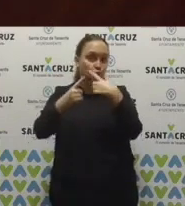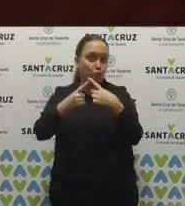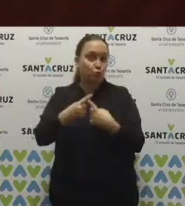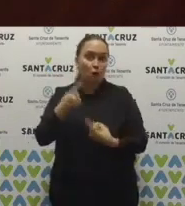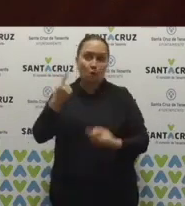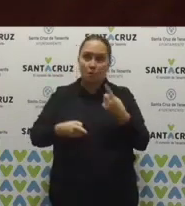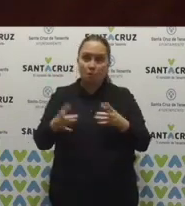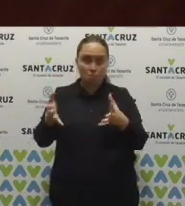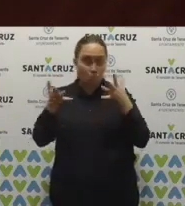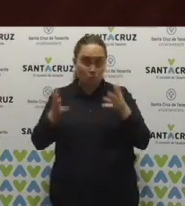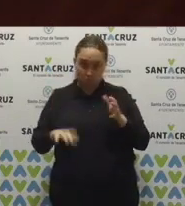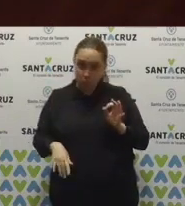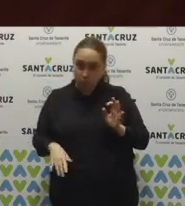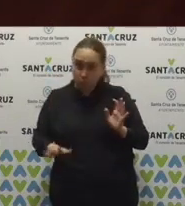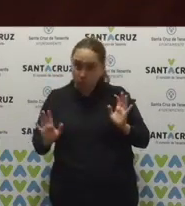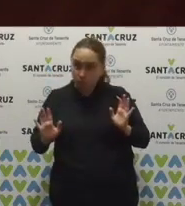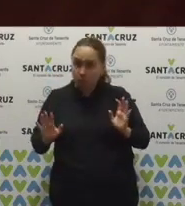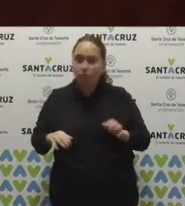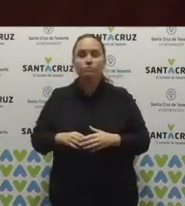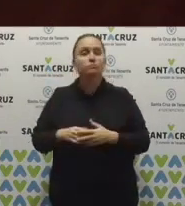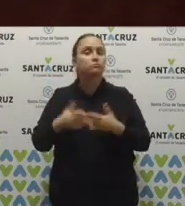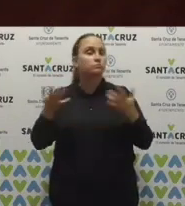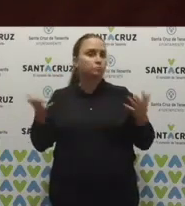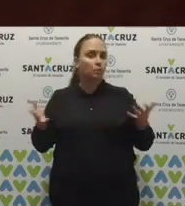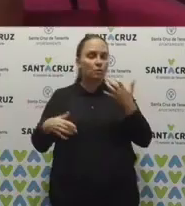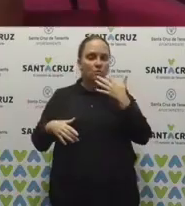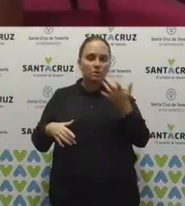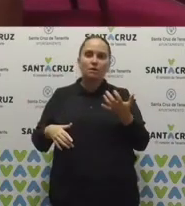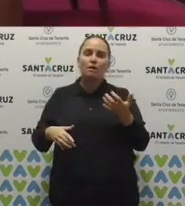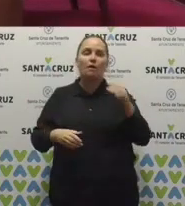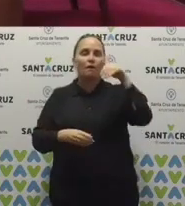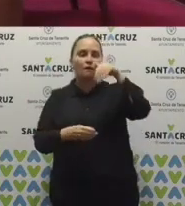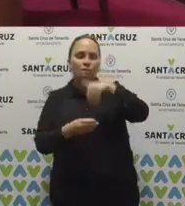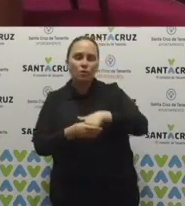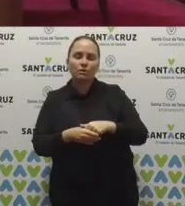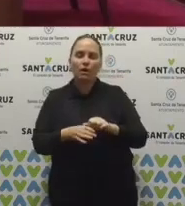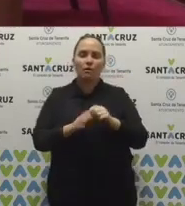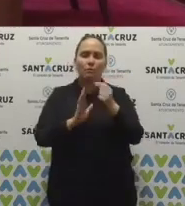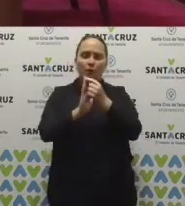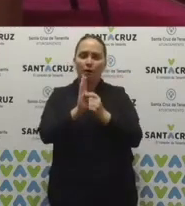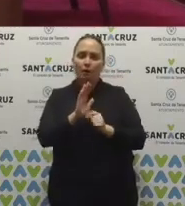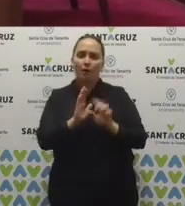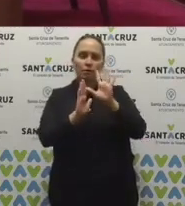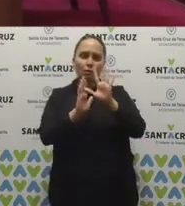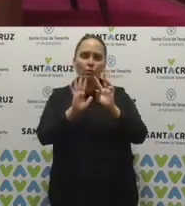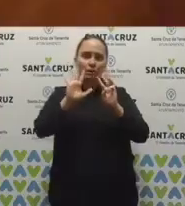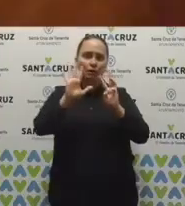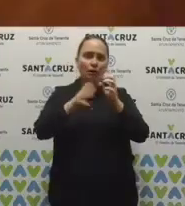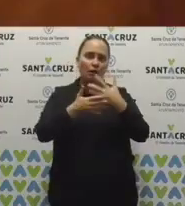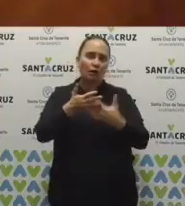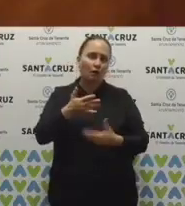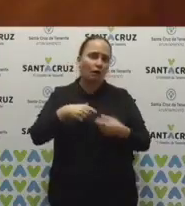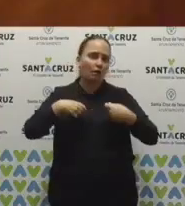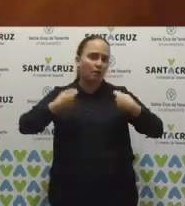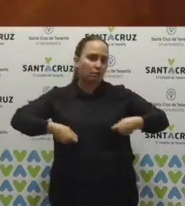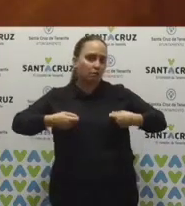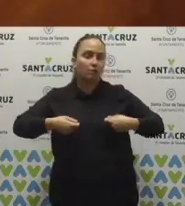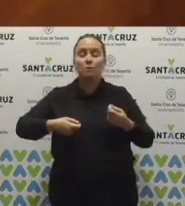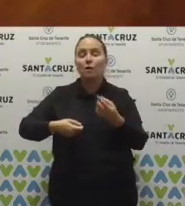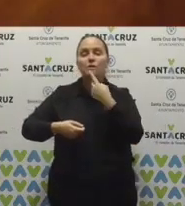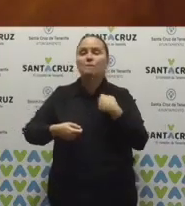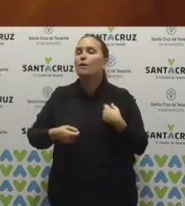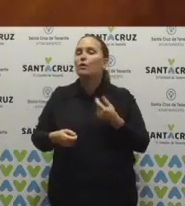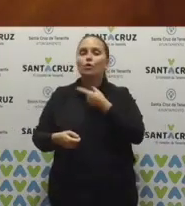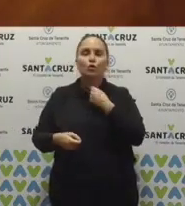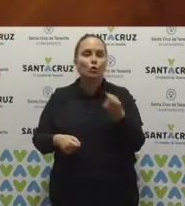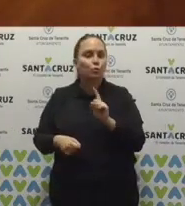le encanta no como sería muy tedioso votar 58 puntos dígame usted cuáles son las que no le gustan